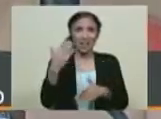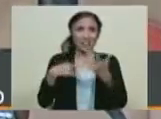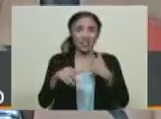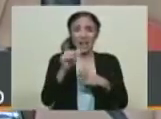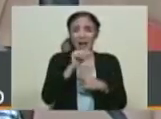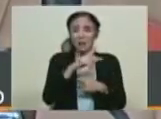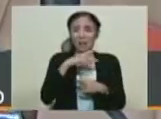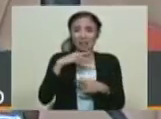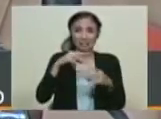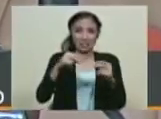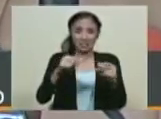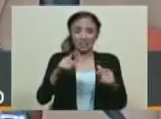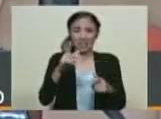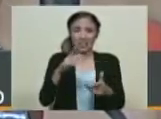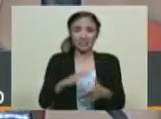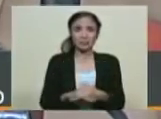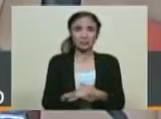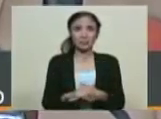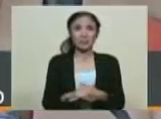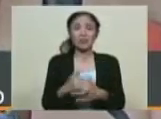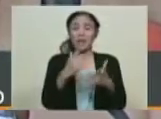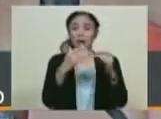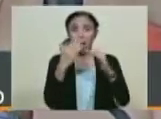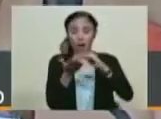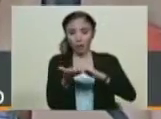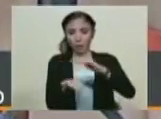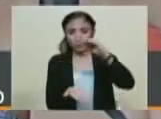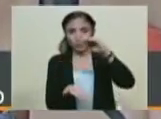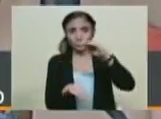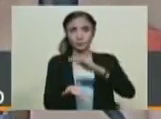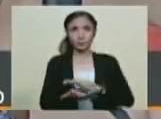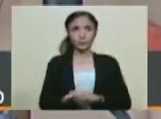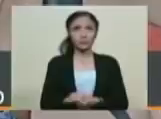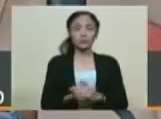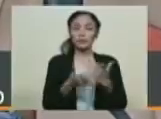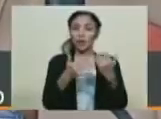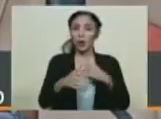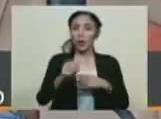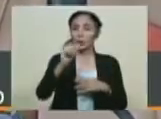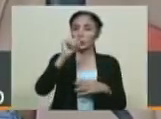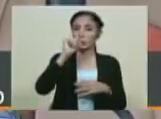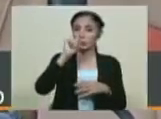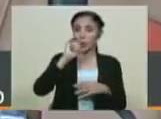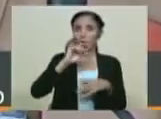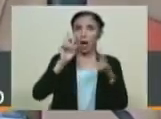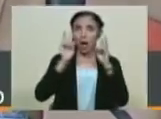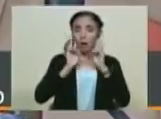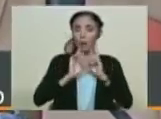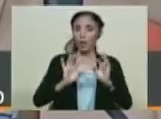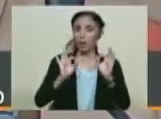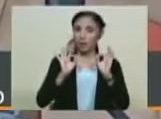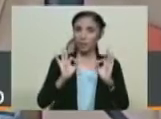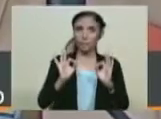Para los niños y niñas que beben. Esta agua que ustedes ven que me voy a tomar, que es totalmente potable,